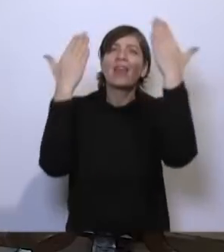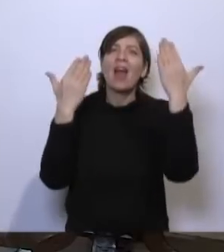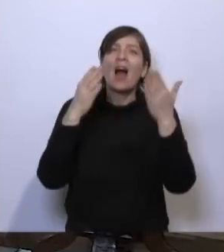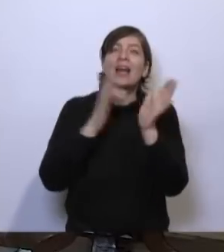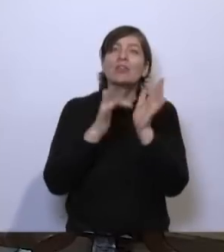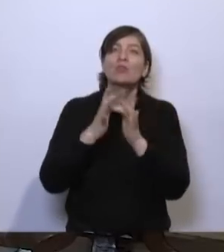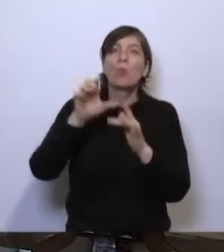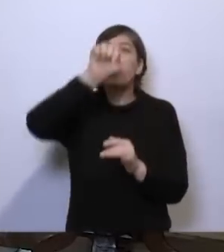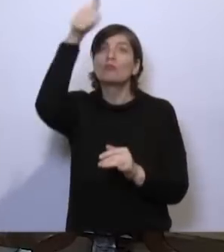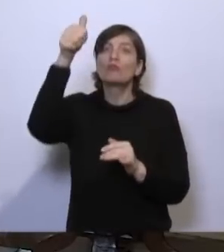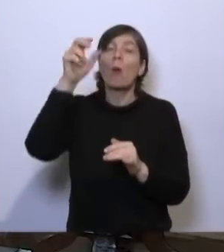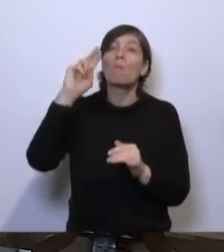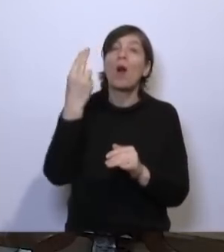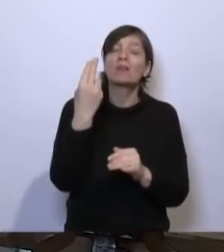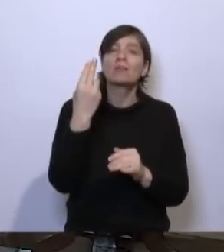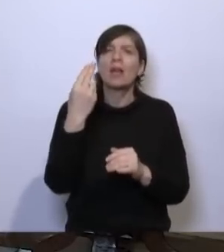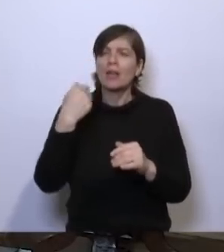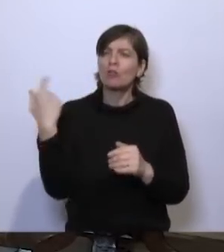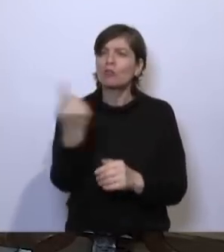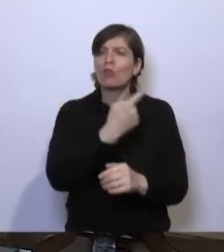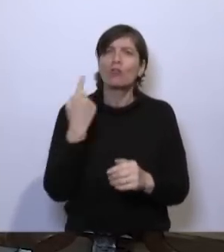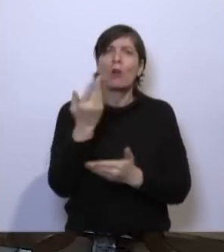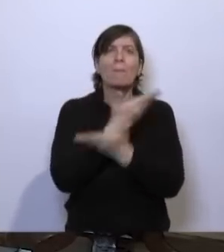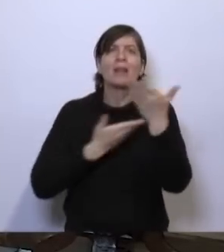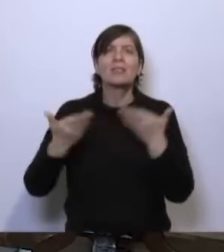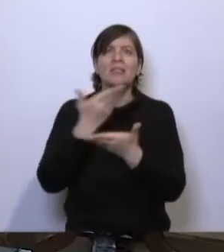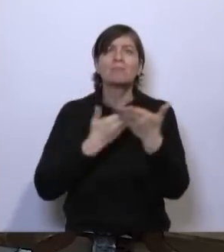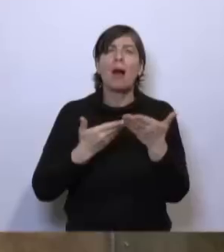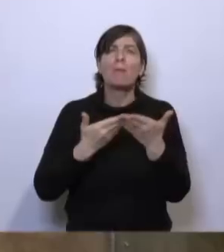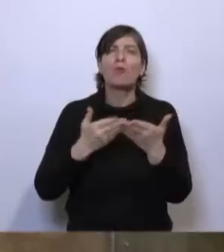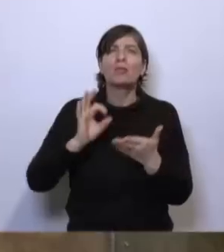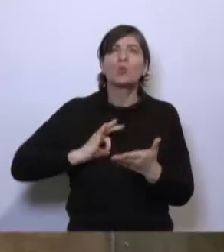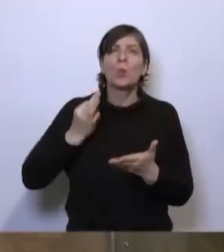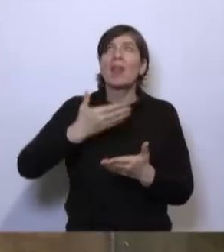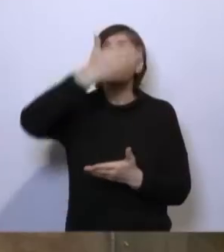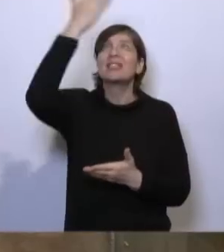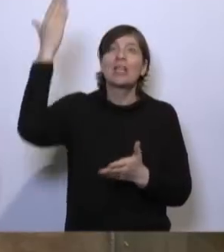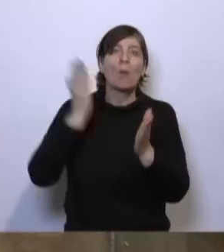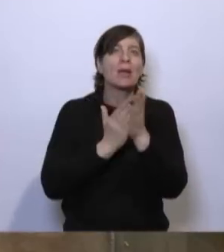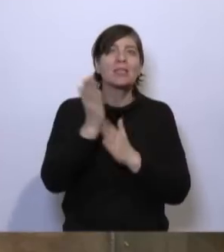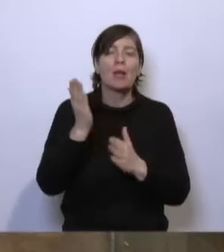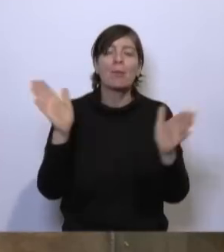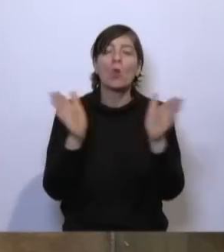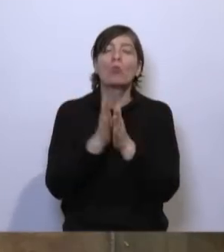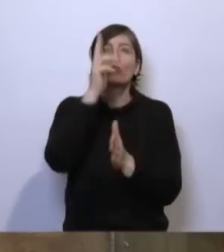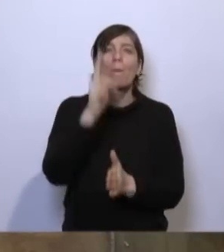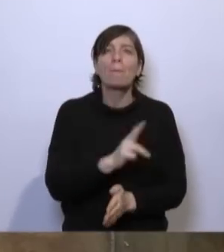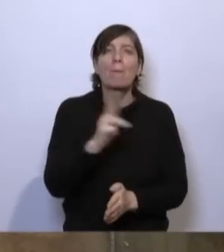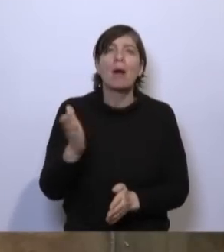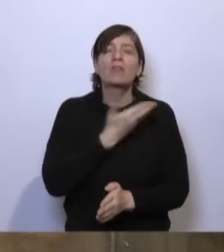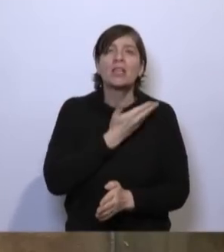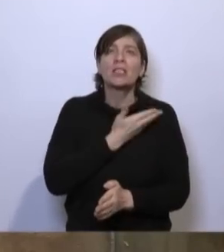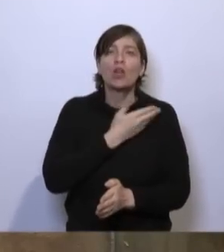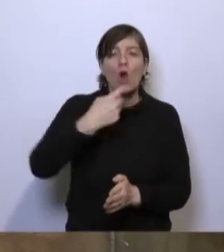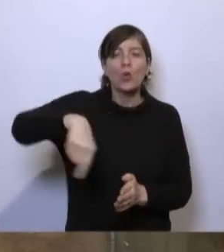ha vencido a la muerte y nos ha hecho partícipes de su vida inmortal. Y con el Papa Francisco, con